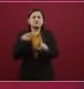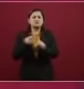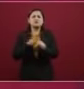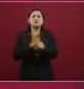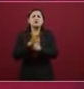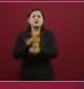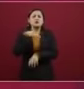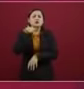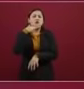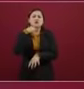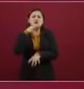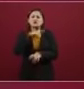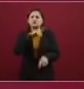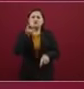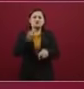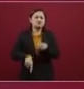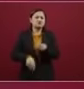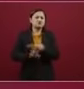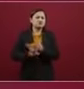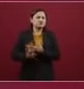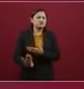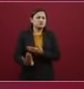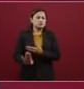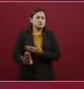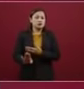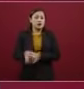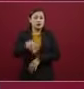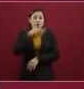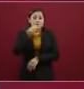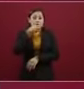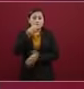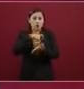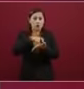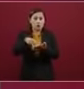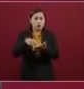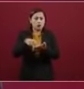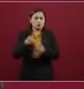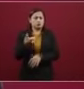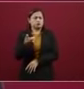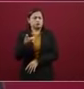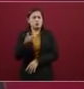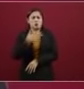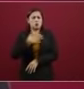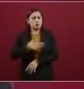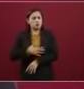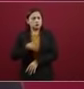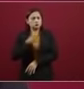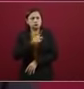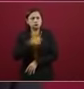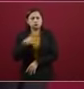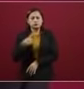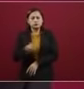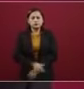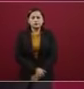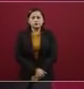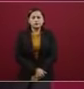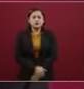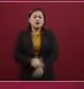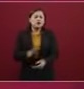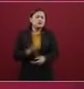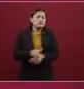los medicamentos al precio justo, porque calculamos que